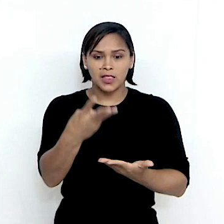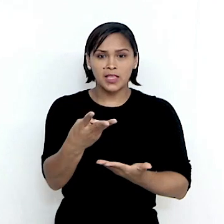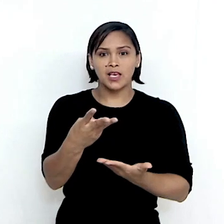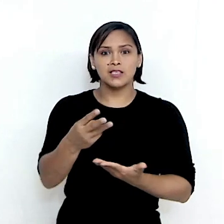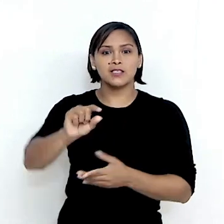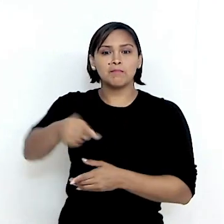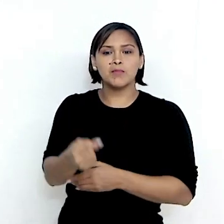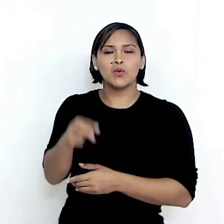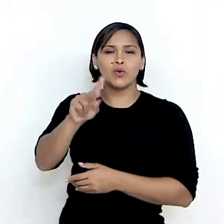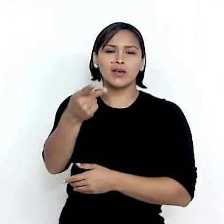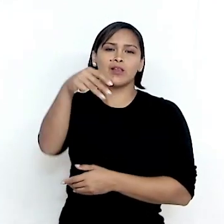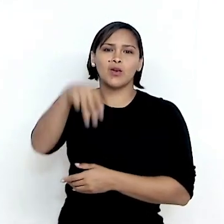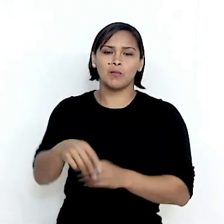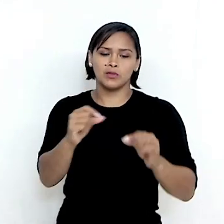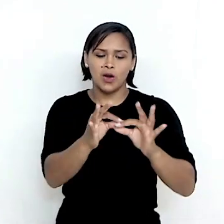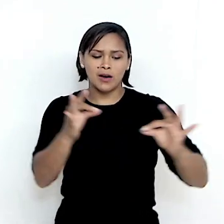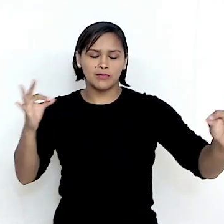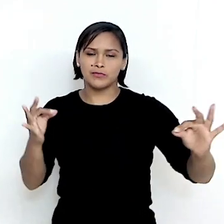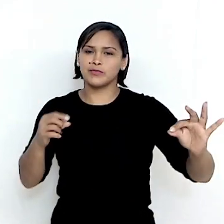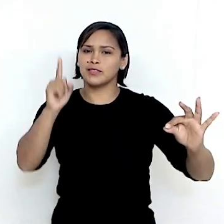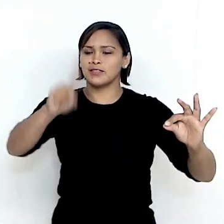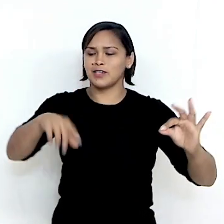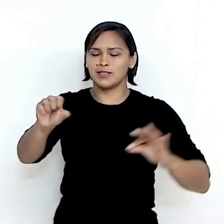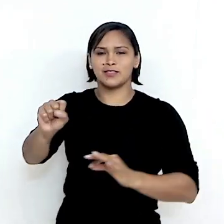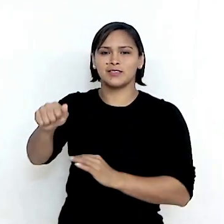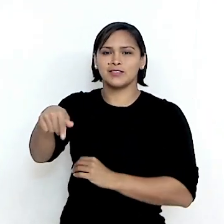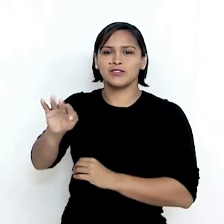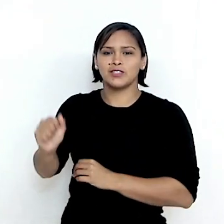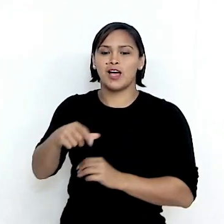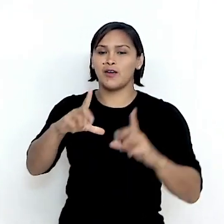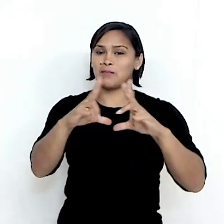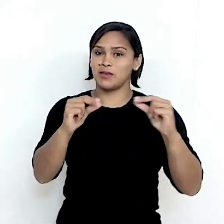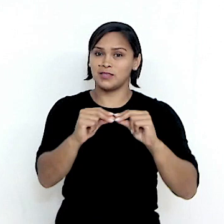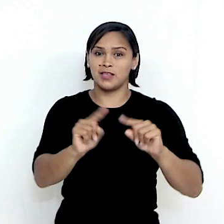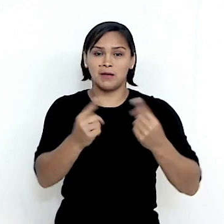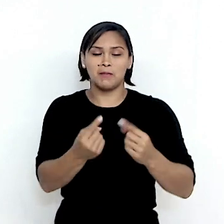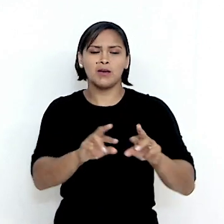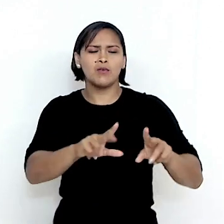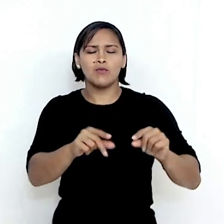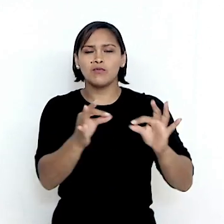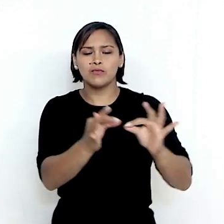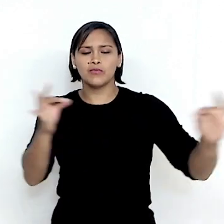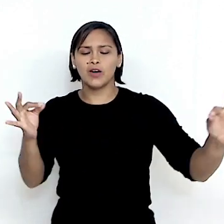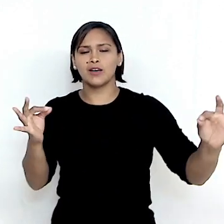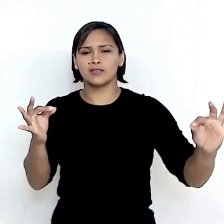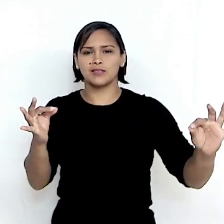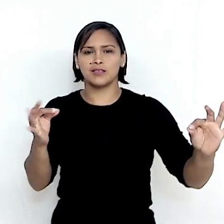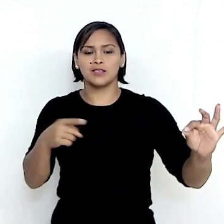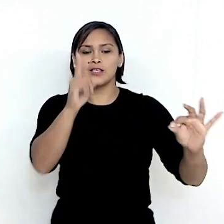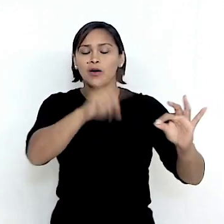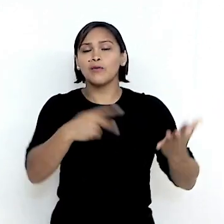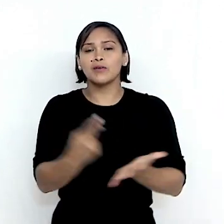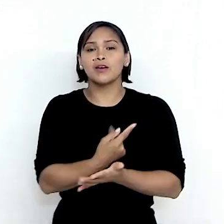Brasilia. Sin embargo, pese a esta distancia física, Chile y Brasil se